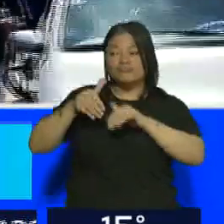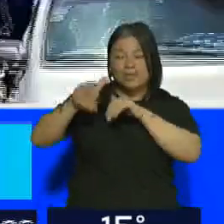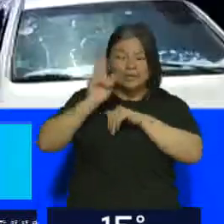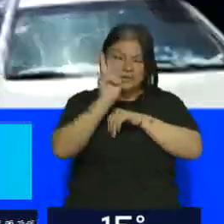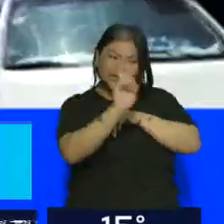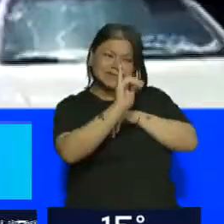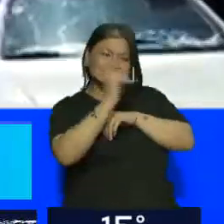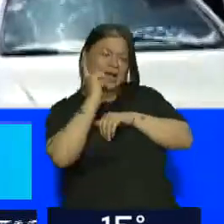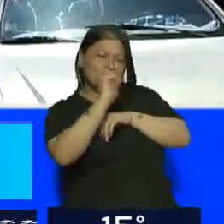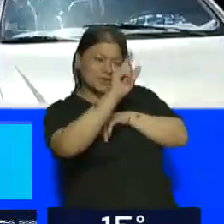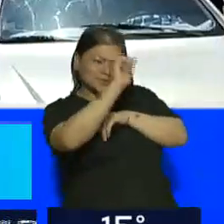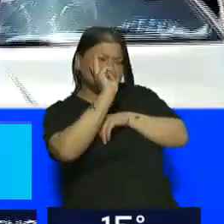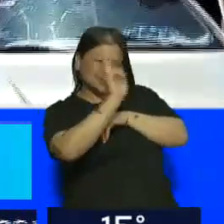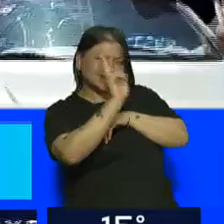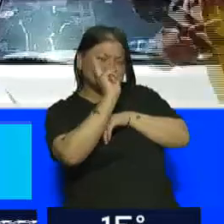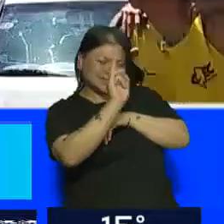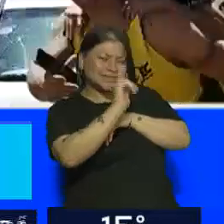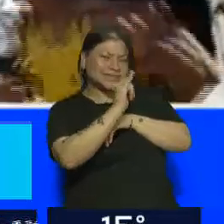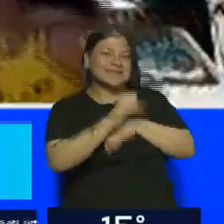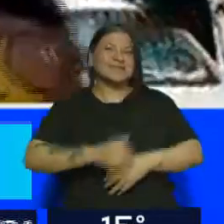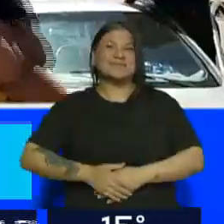Ahí viene. Allá viene la batea, se ve a lo lejos.